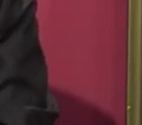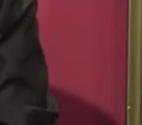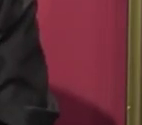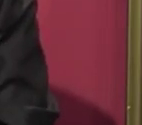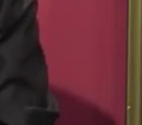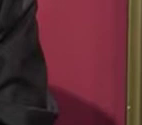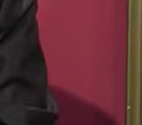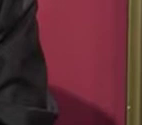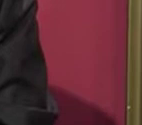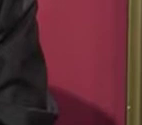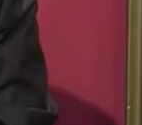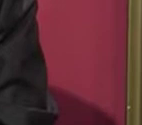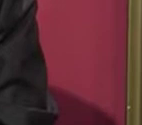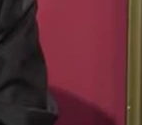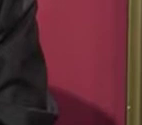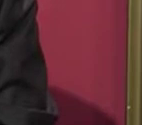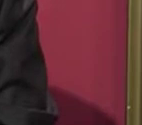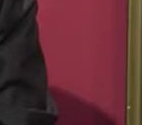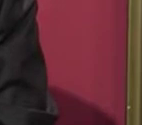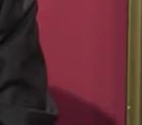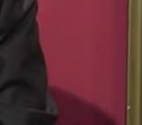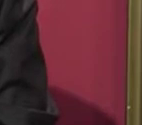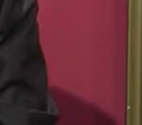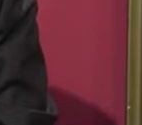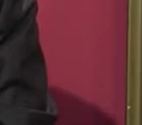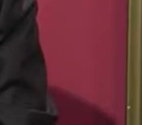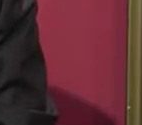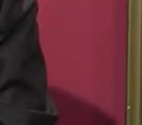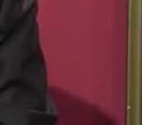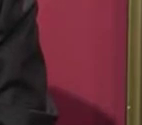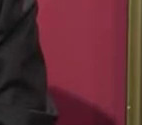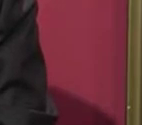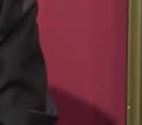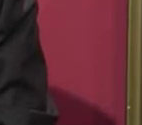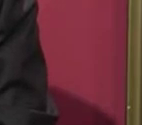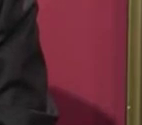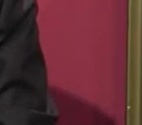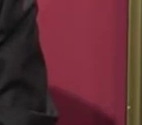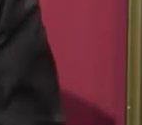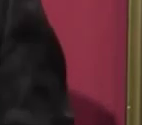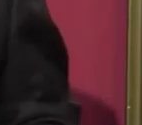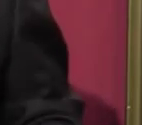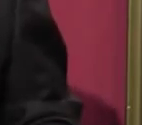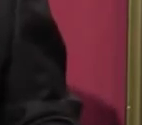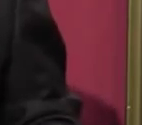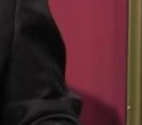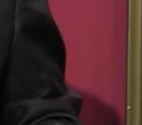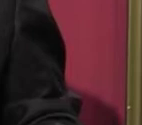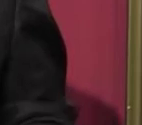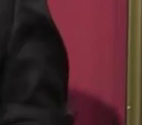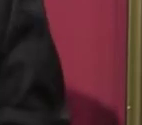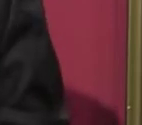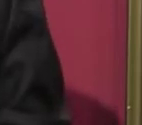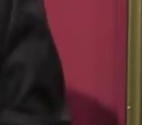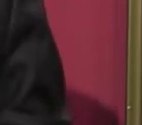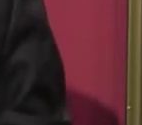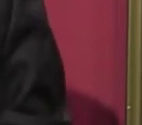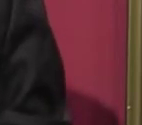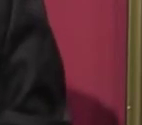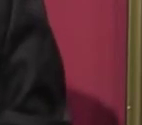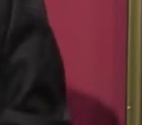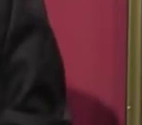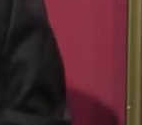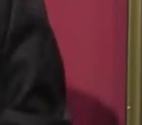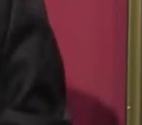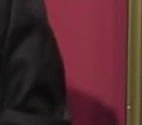pone Reyes da la sabiduría a los sabios y la ciencia a los entendidos él